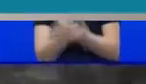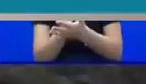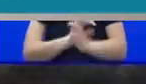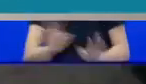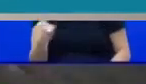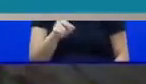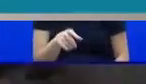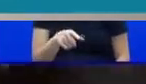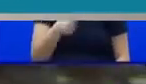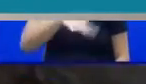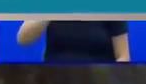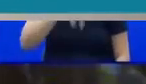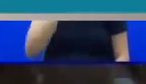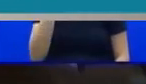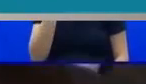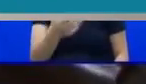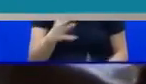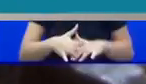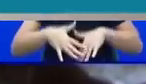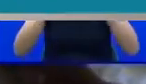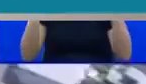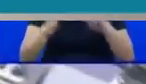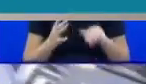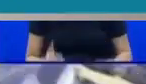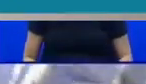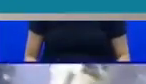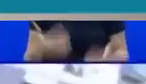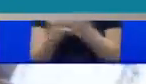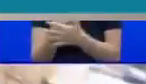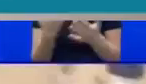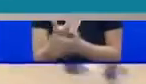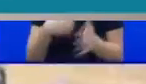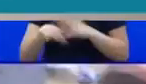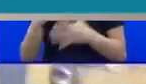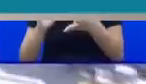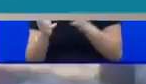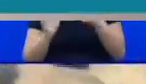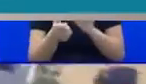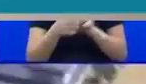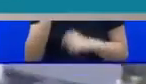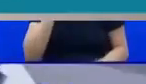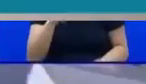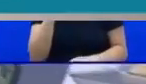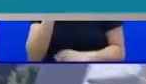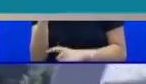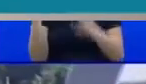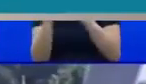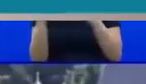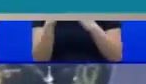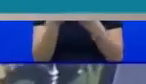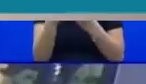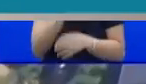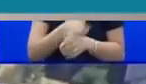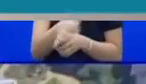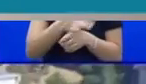japoneses por ahí son tan ordenados que... llama la atención cuando se producen este... Mirá lo que es ese conglomerado. Así todo